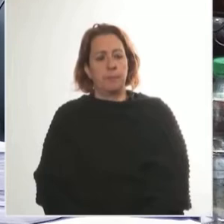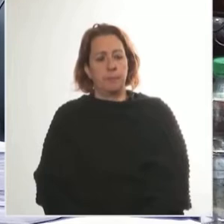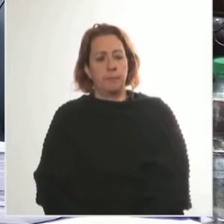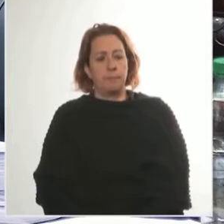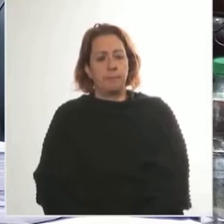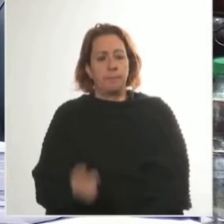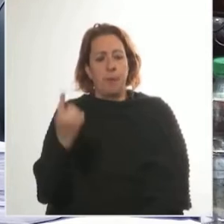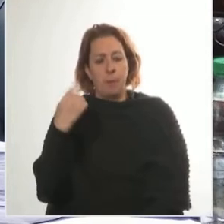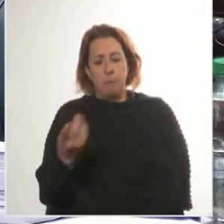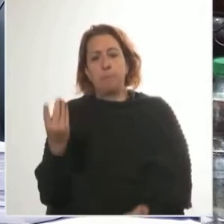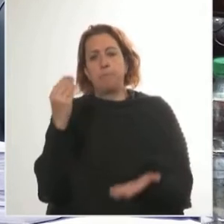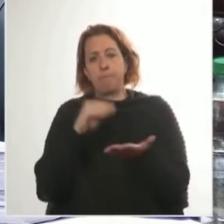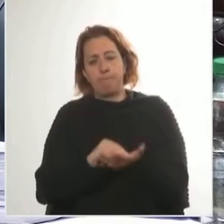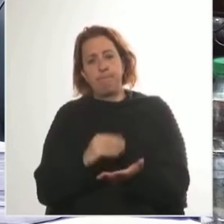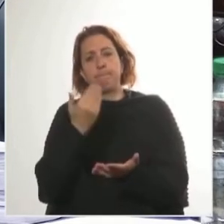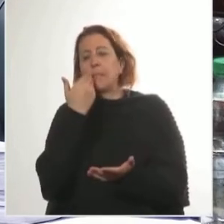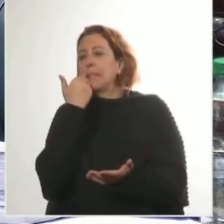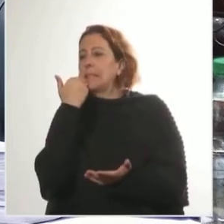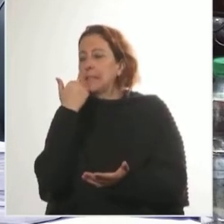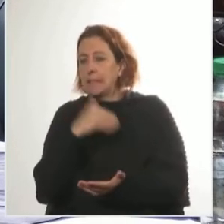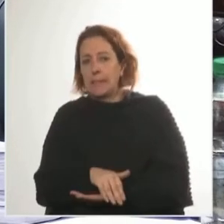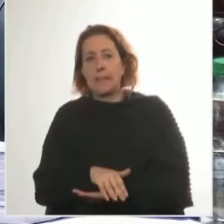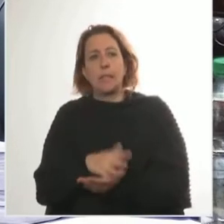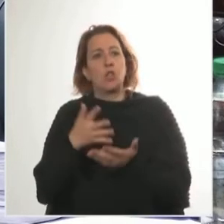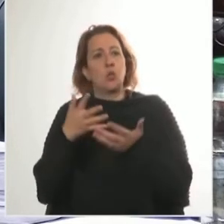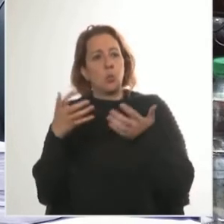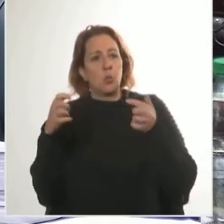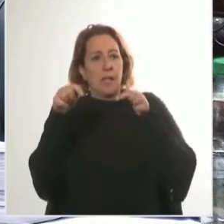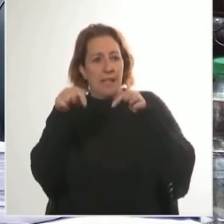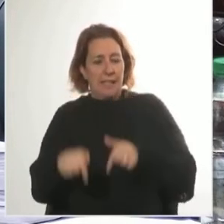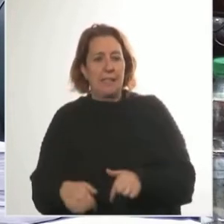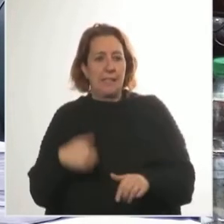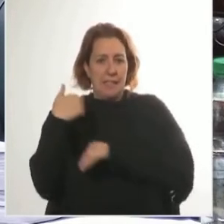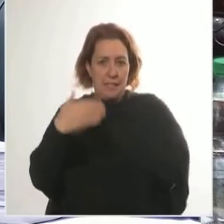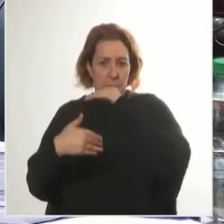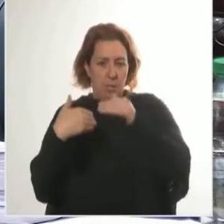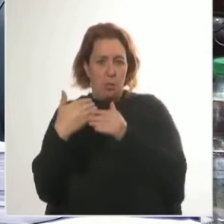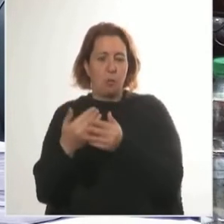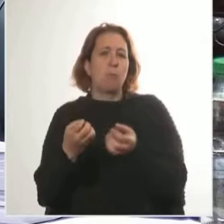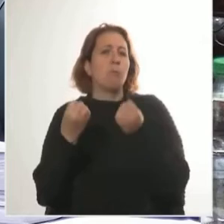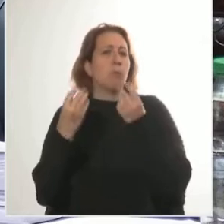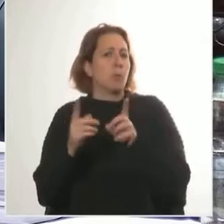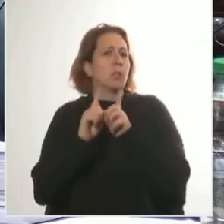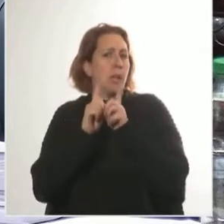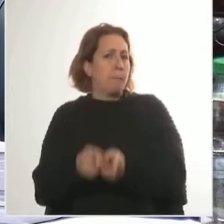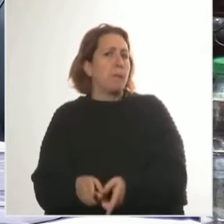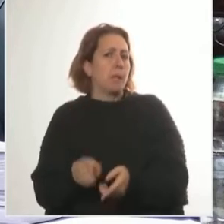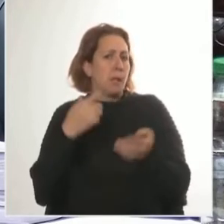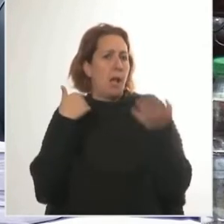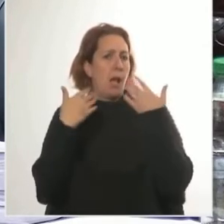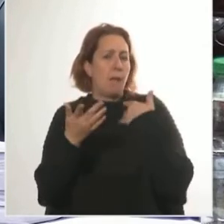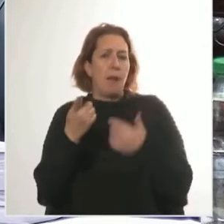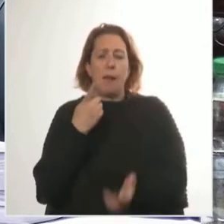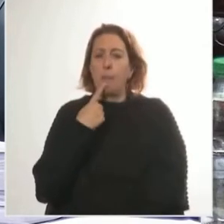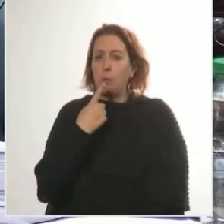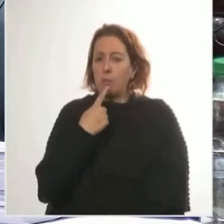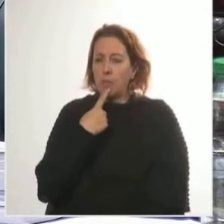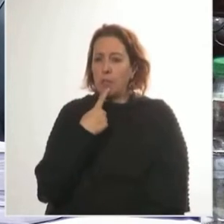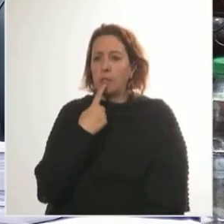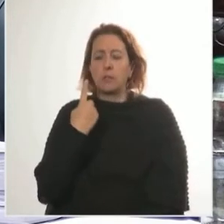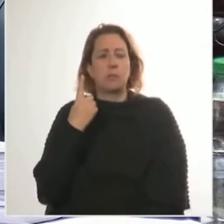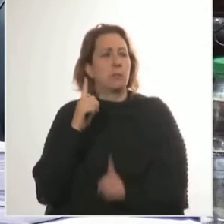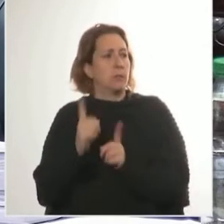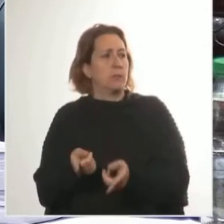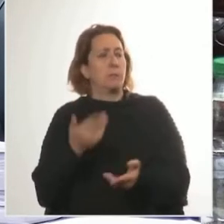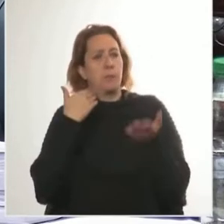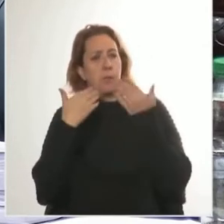Pero además hay que entender la estructura de este crecimiento, porque también habla de las políticas, también